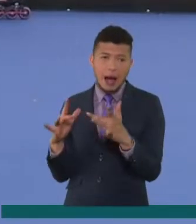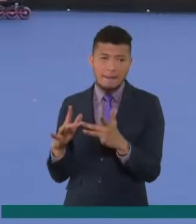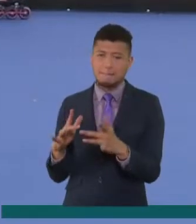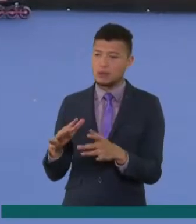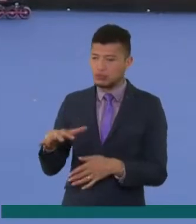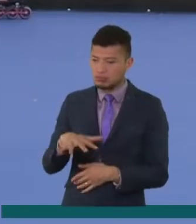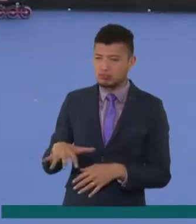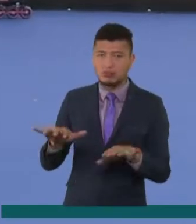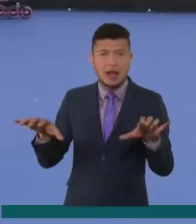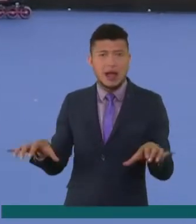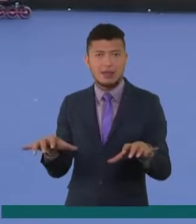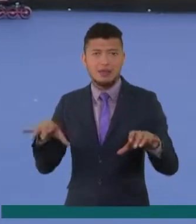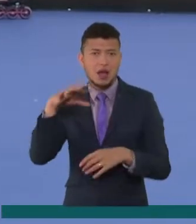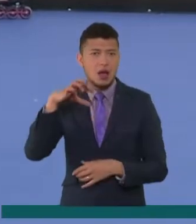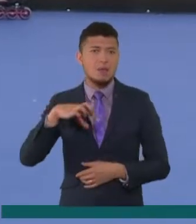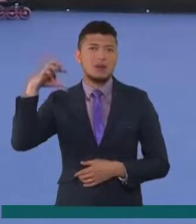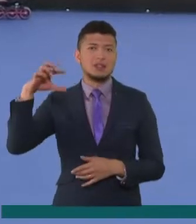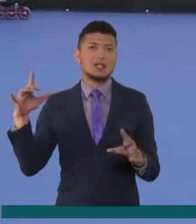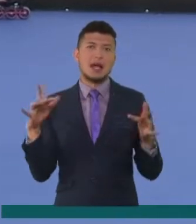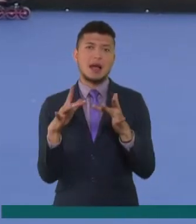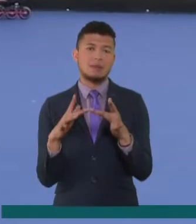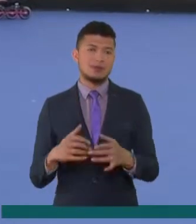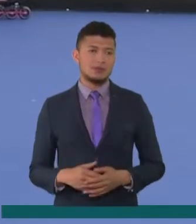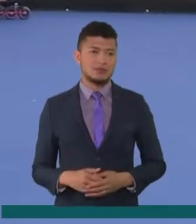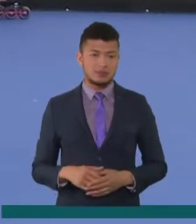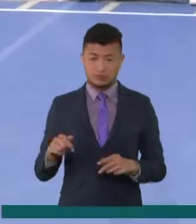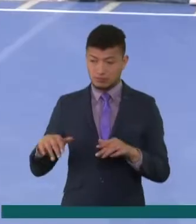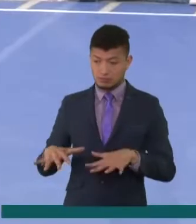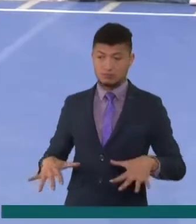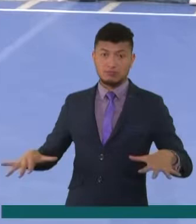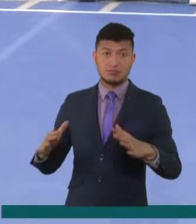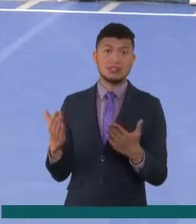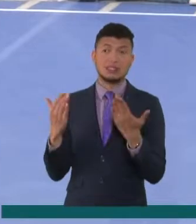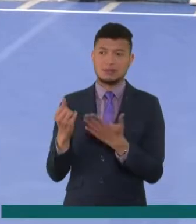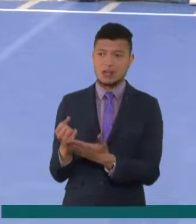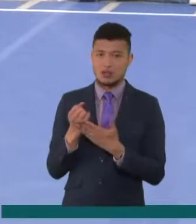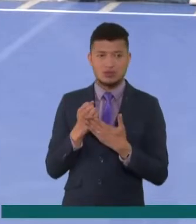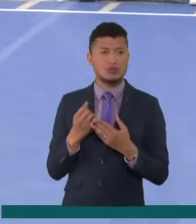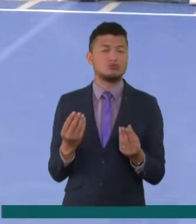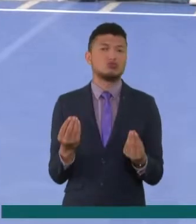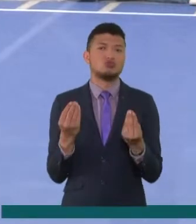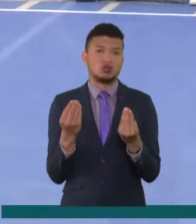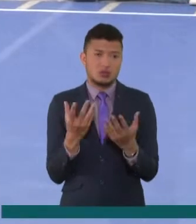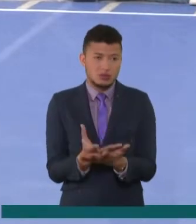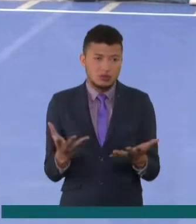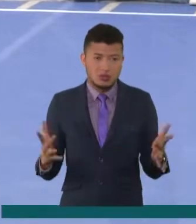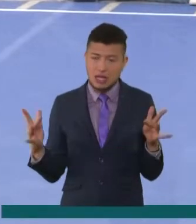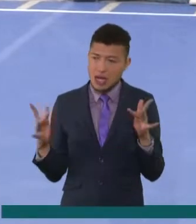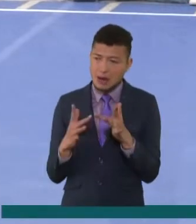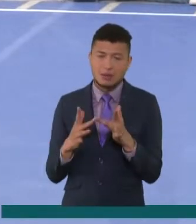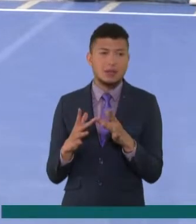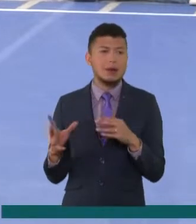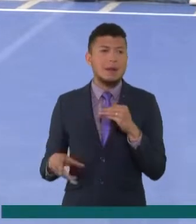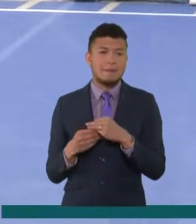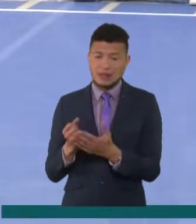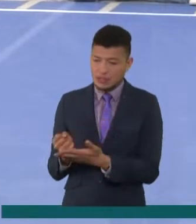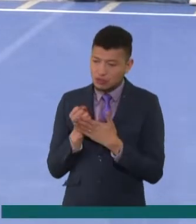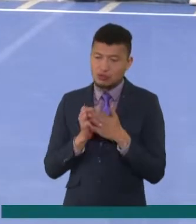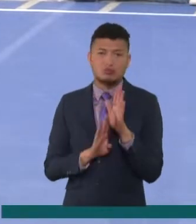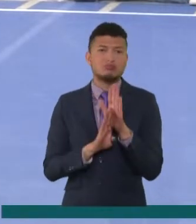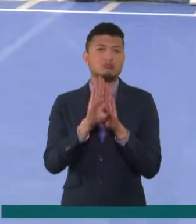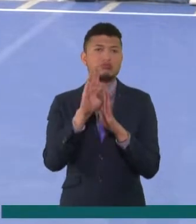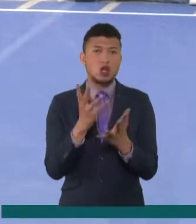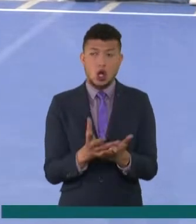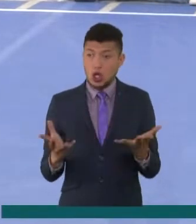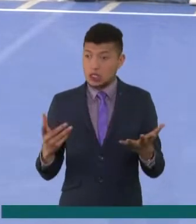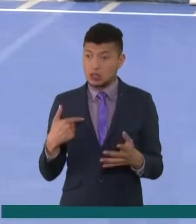para realizar estas actividades de manera profesional esta pista pues no ayudará a demasiadas cosas lograr y me va a ayudar a